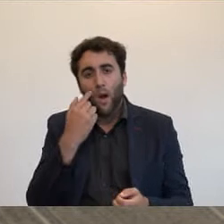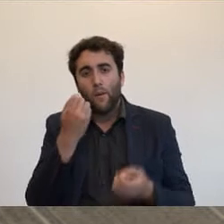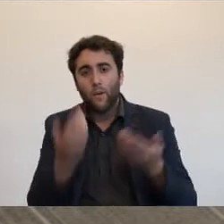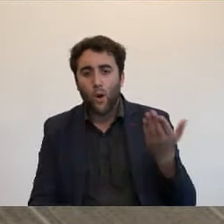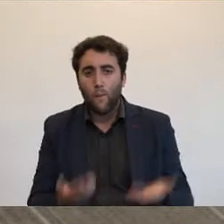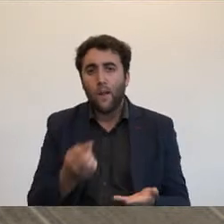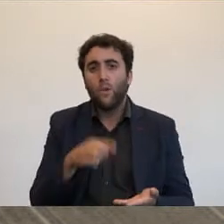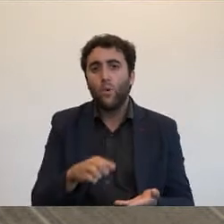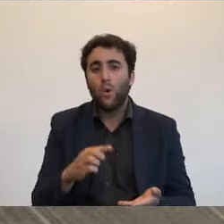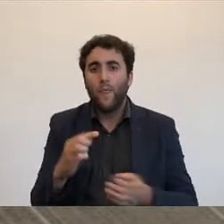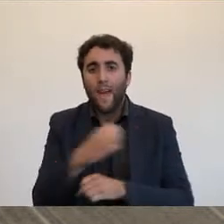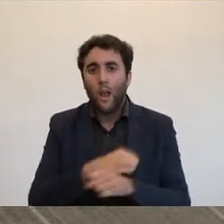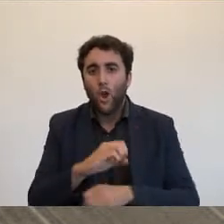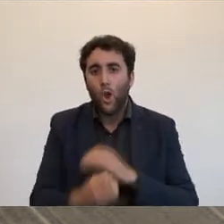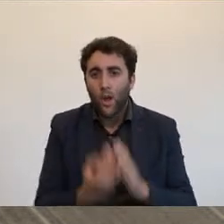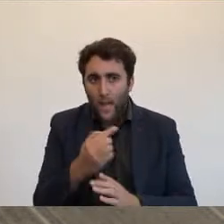tecnologías como oportunidades